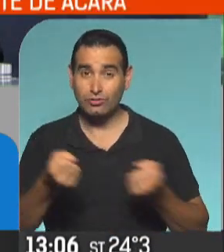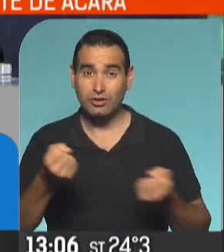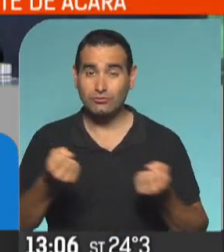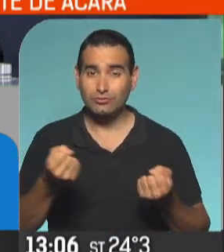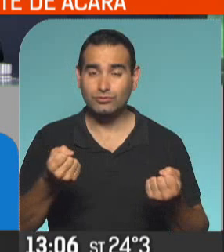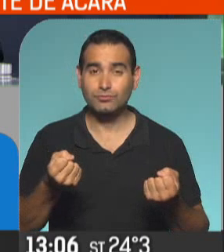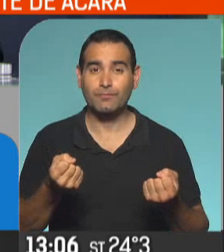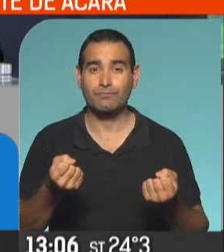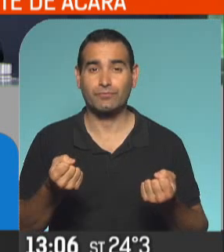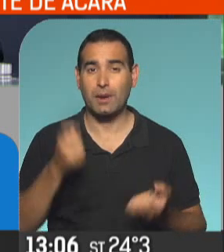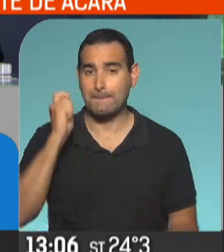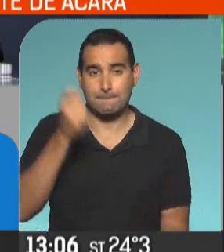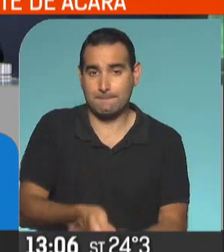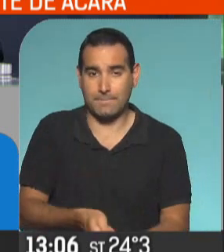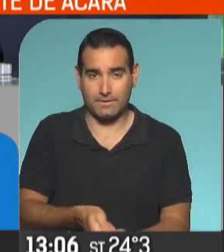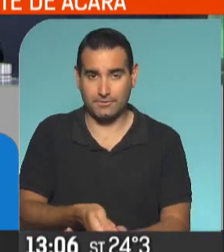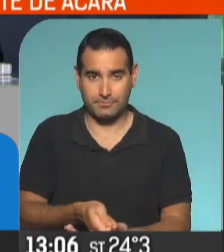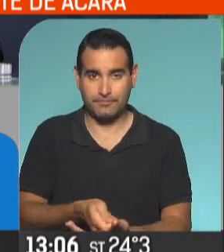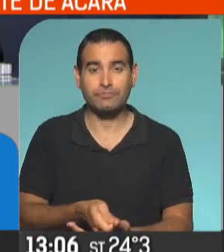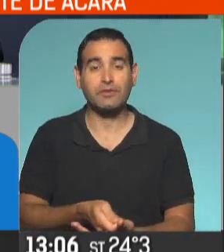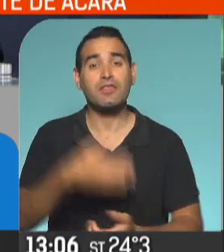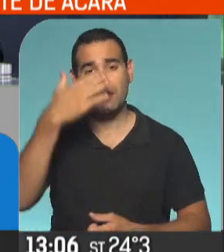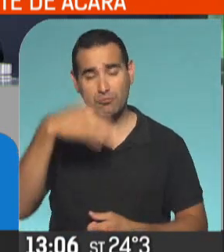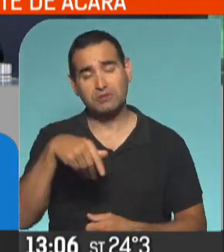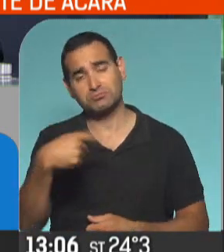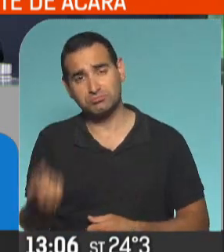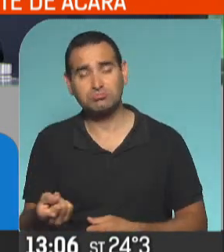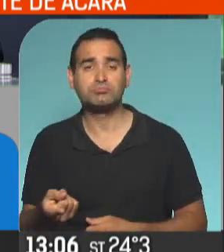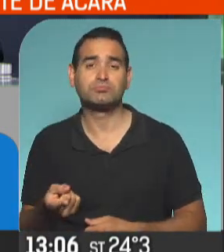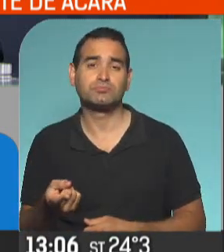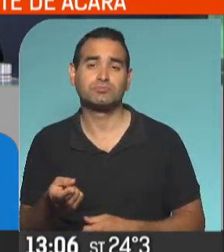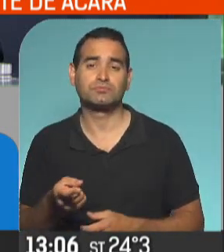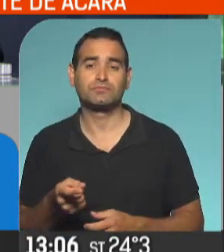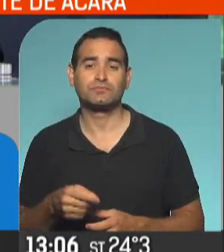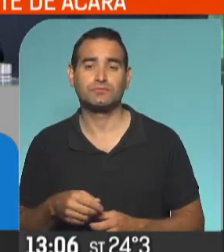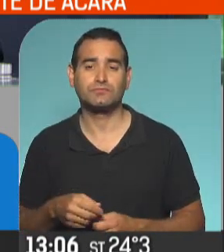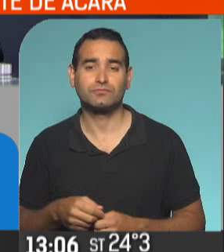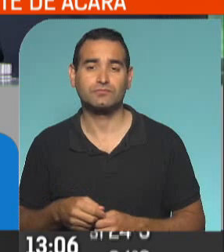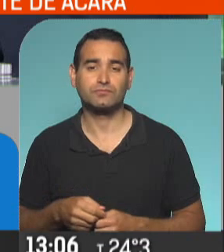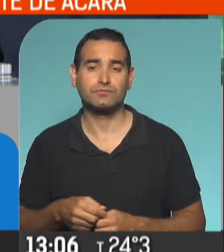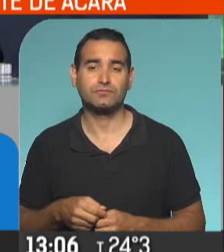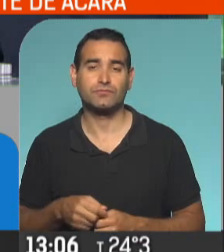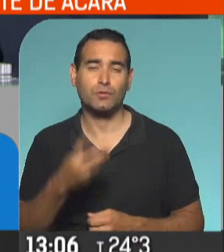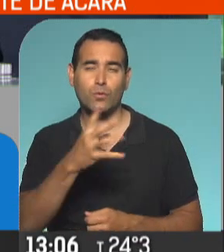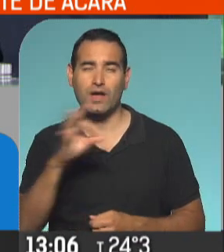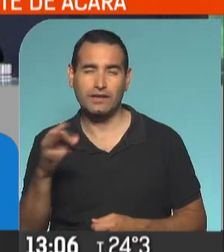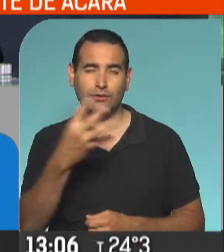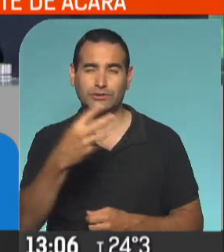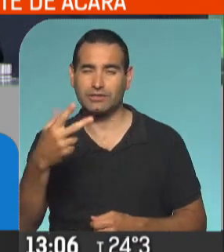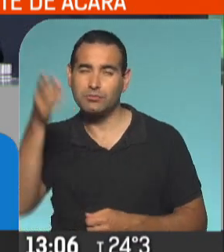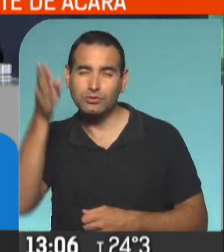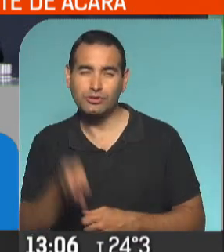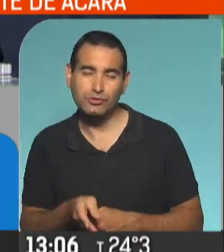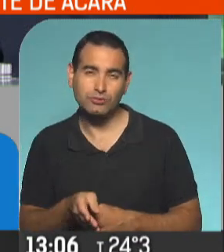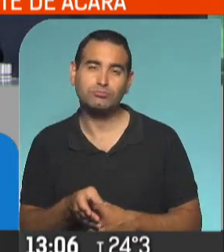pago contado y auto y después tenemos el resto que forma parte el resto de la torta el 40 43 por ciento